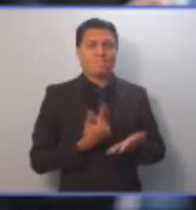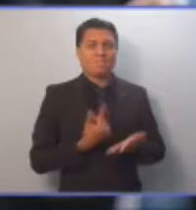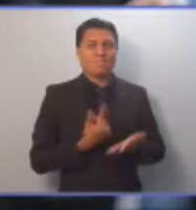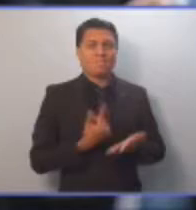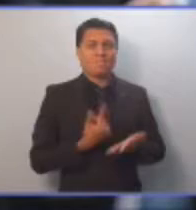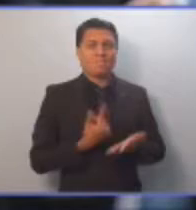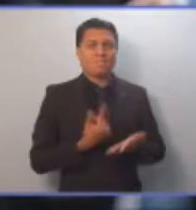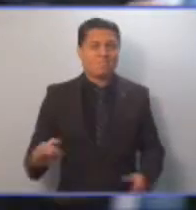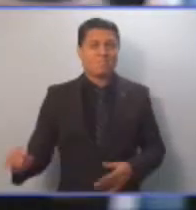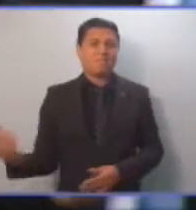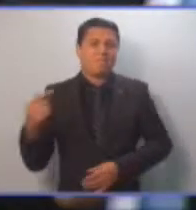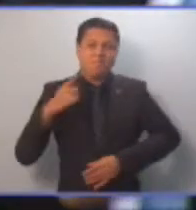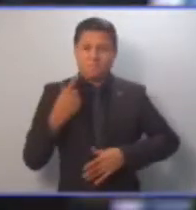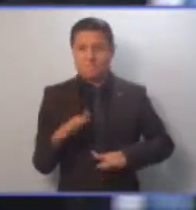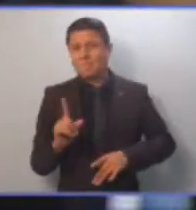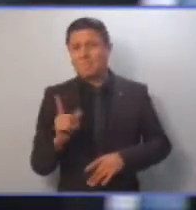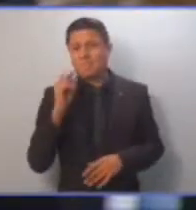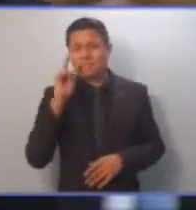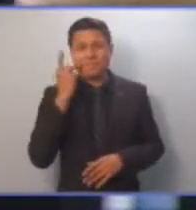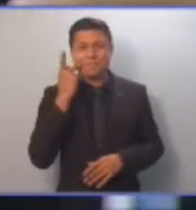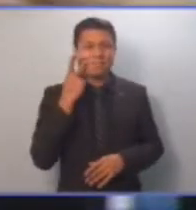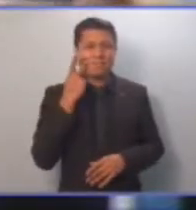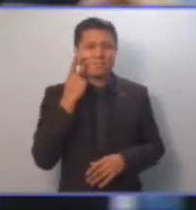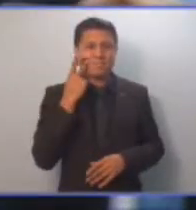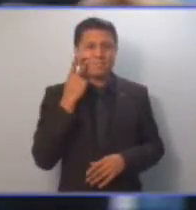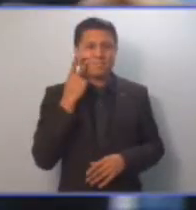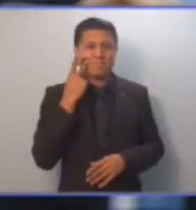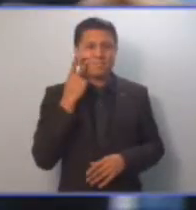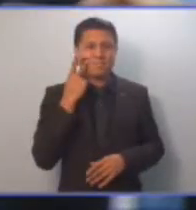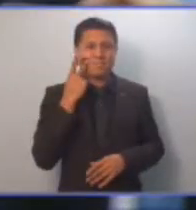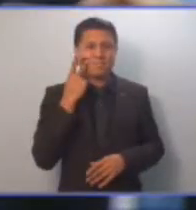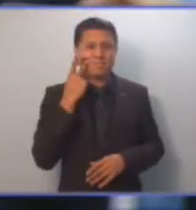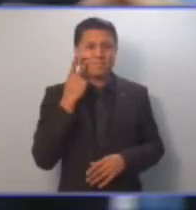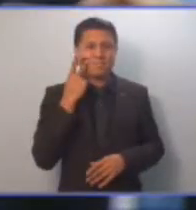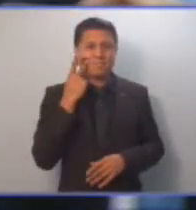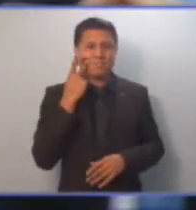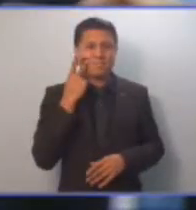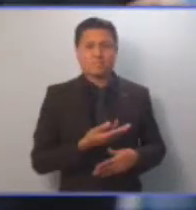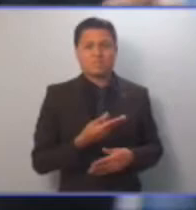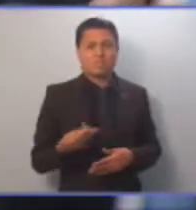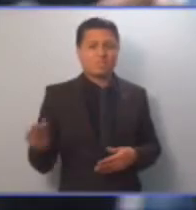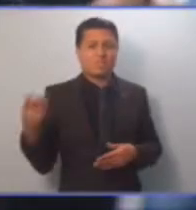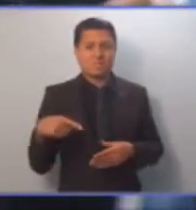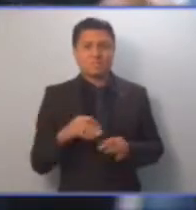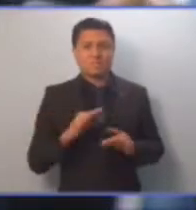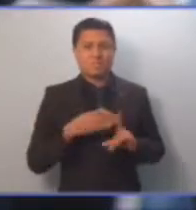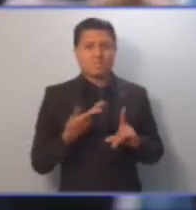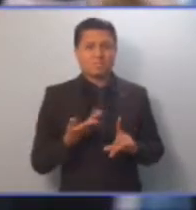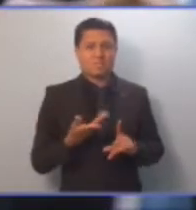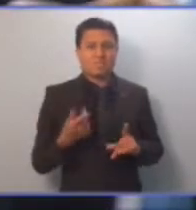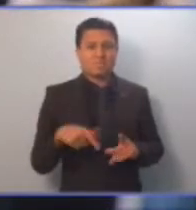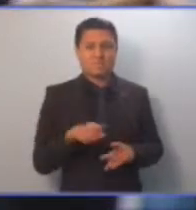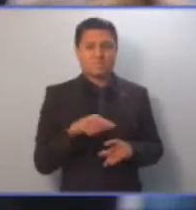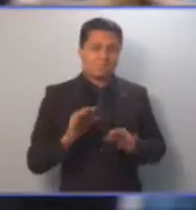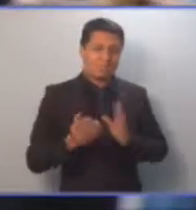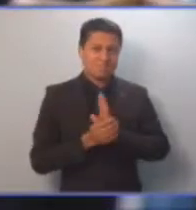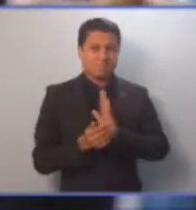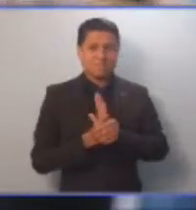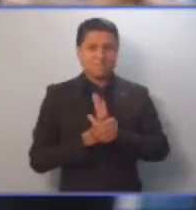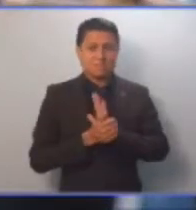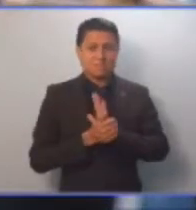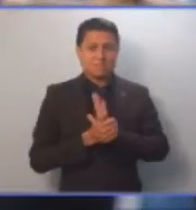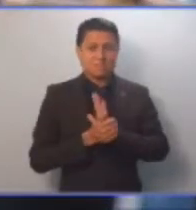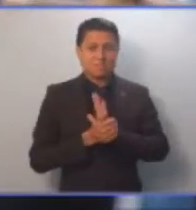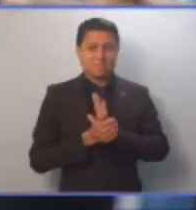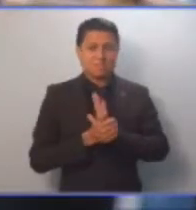Rosales, algo que no solo implica la adecuación y mantenimiento y equipamiento de un espacio destinado para ellos, sino también capacitar